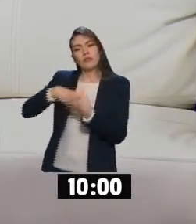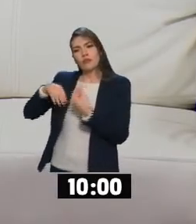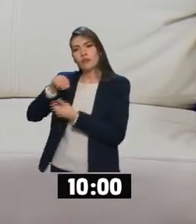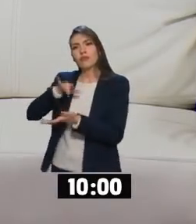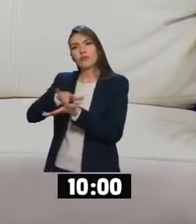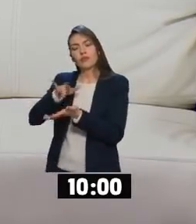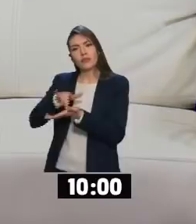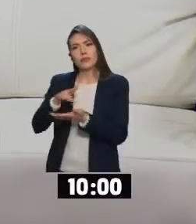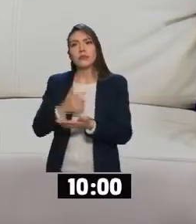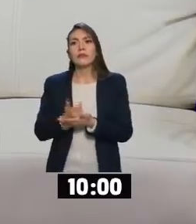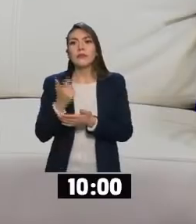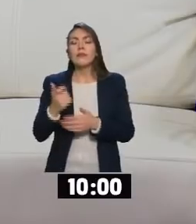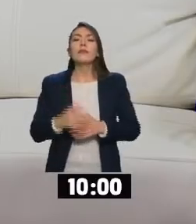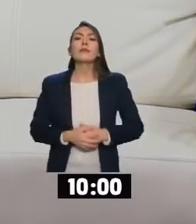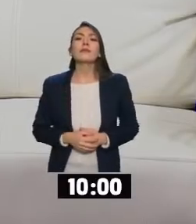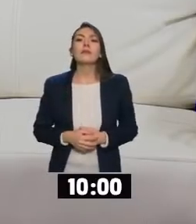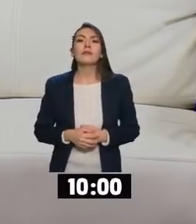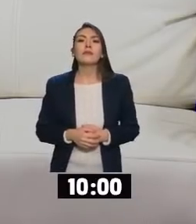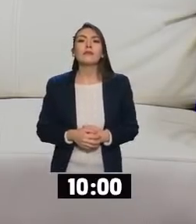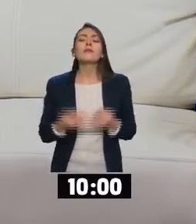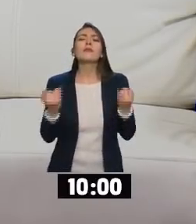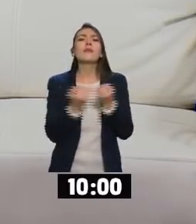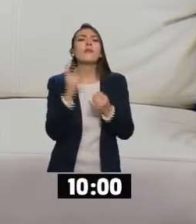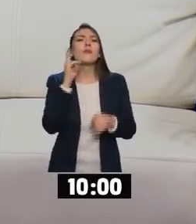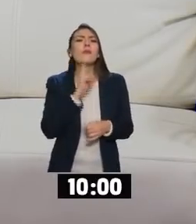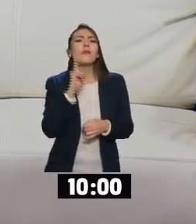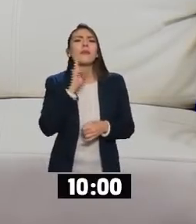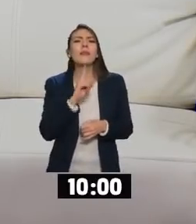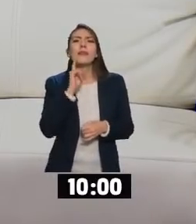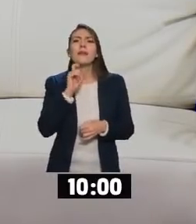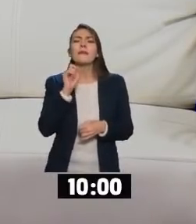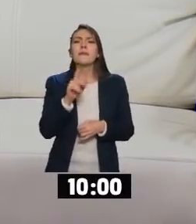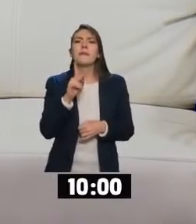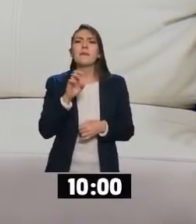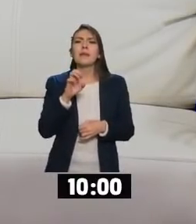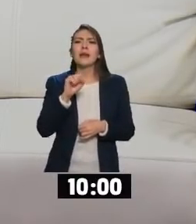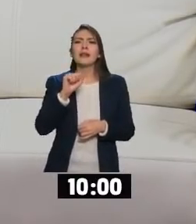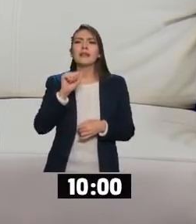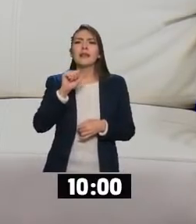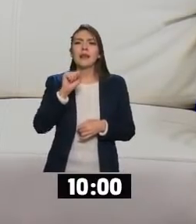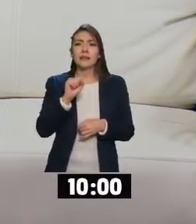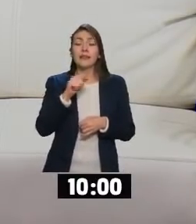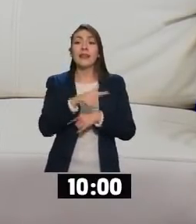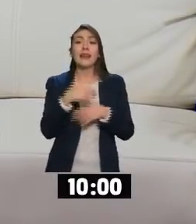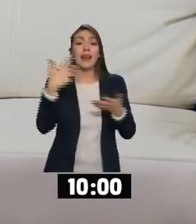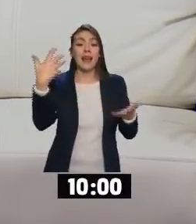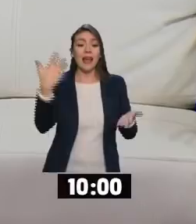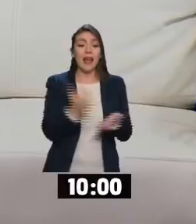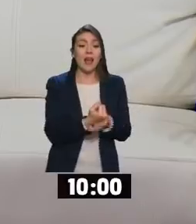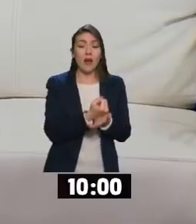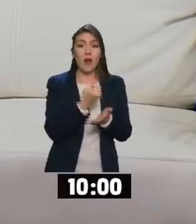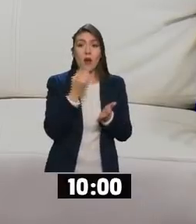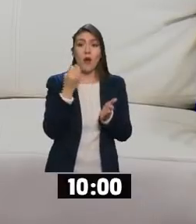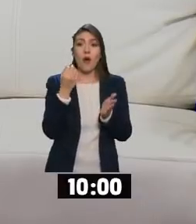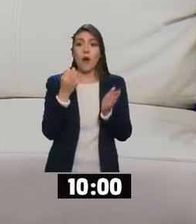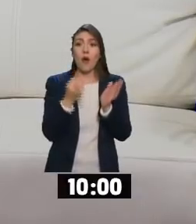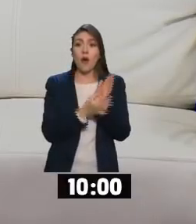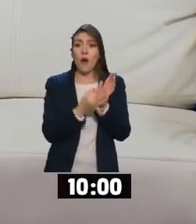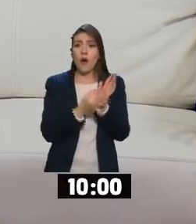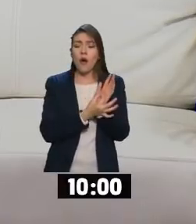el caso de una competidora de levantamiento de pesas que obtuvo el oro y que se quejó amargamente de que desafortunadamente su medalla se estaba